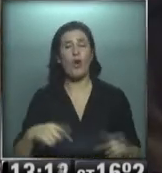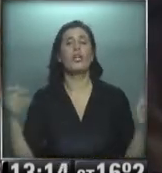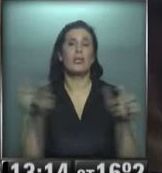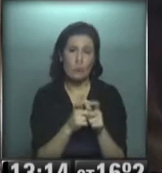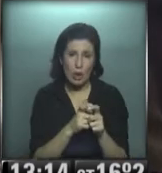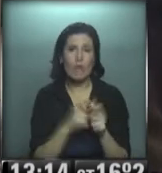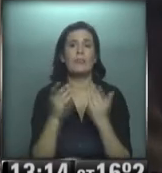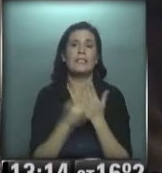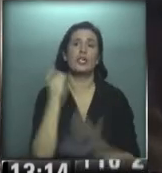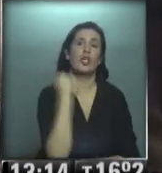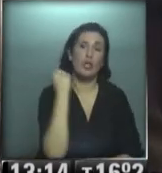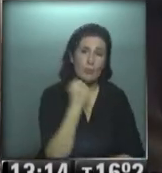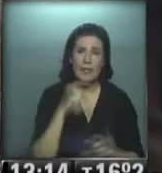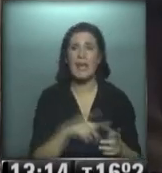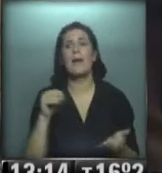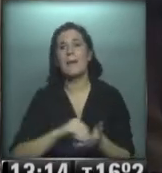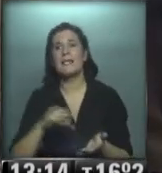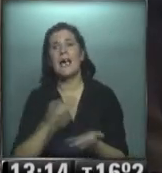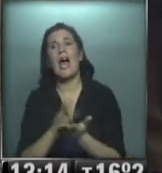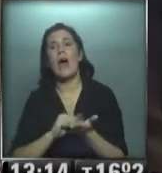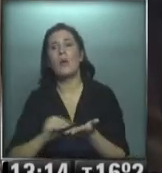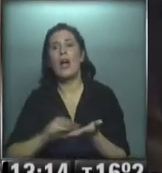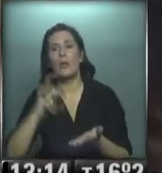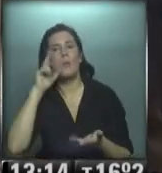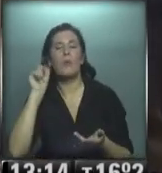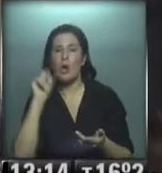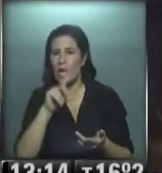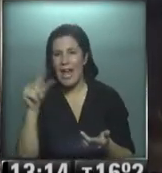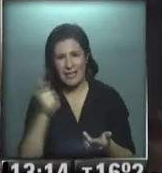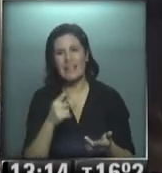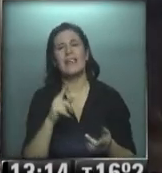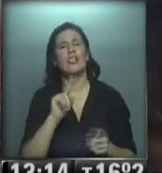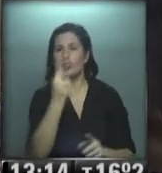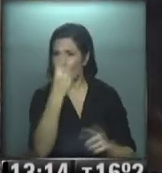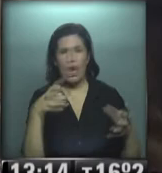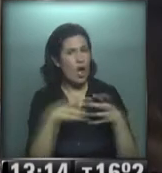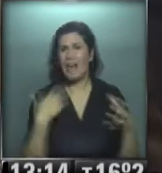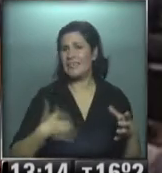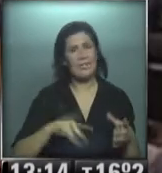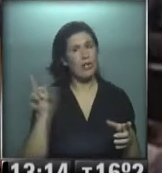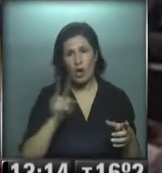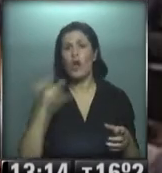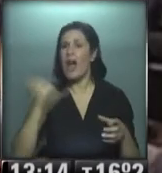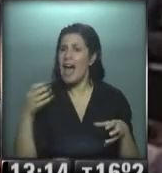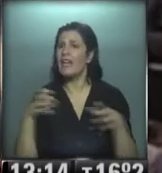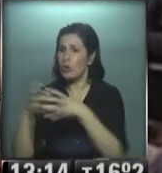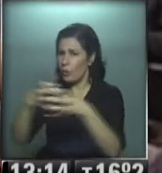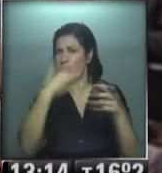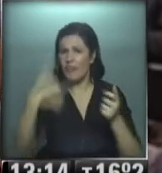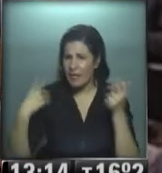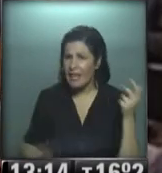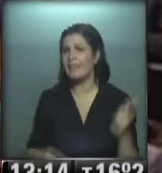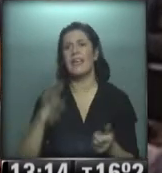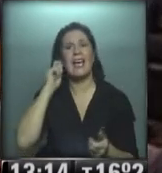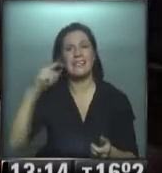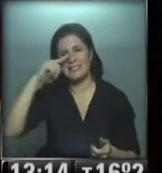polaca argentina llega con el respaldo internacional de los organismos multilaterales y de la celac también de la unasur del g77